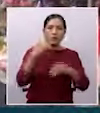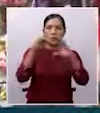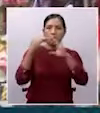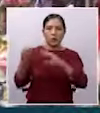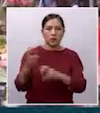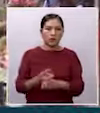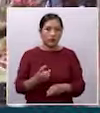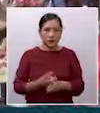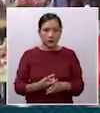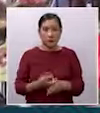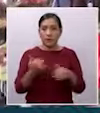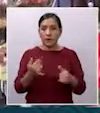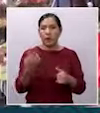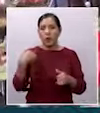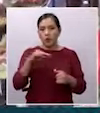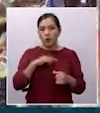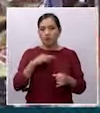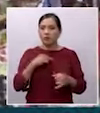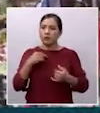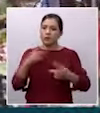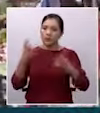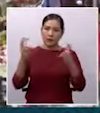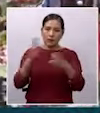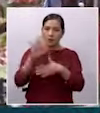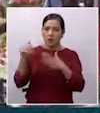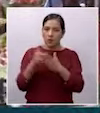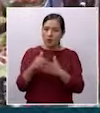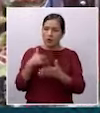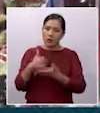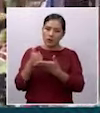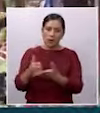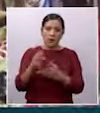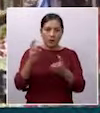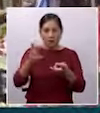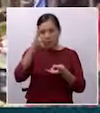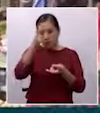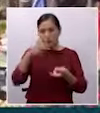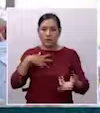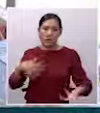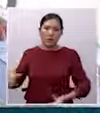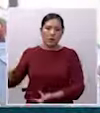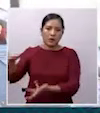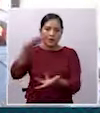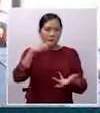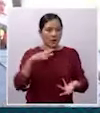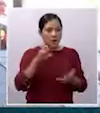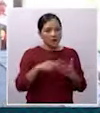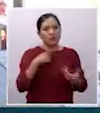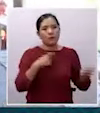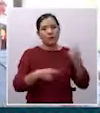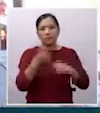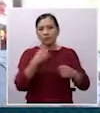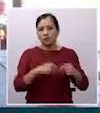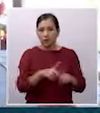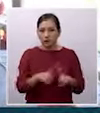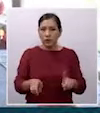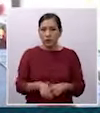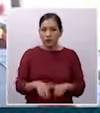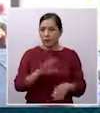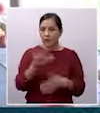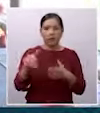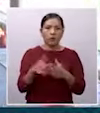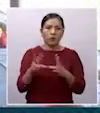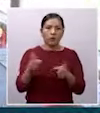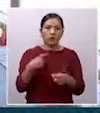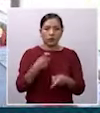somos intermediarios, somos faineadores también, somos detallistas, ya gente que se dedica netamente